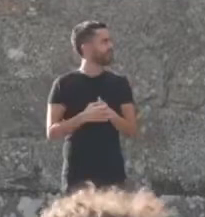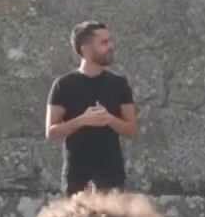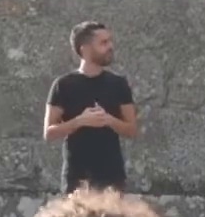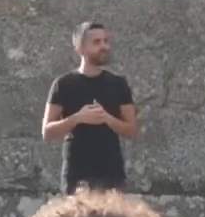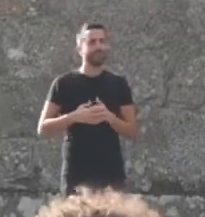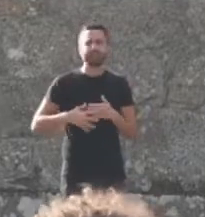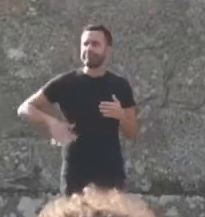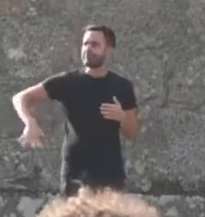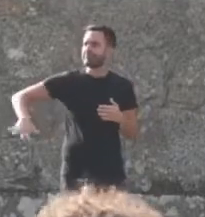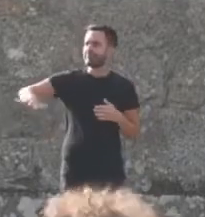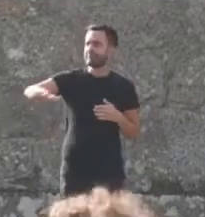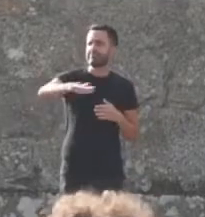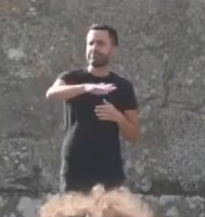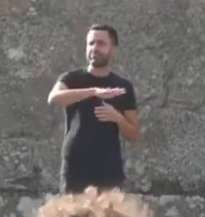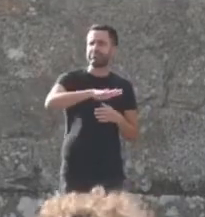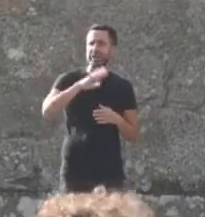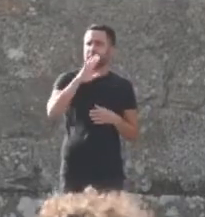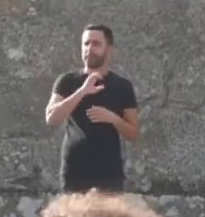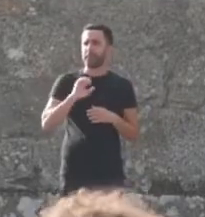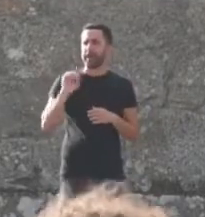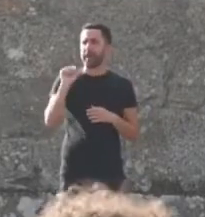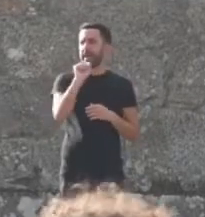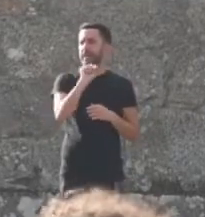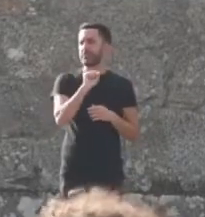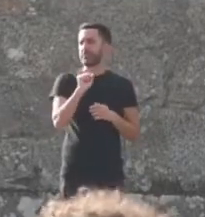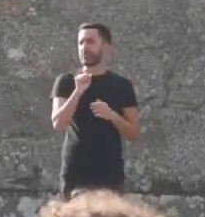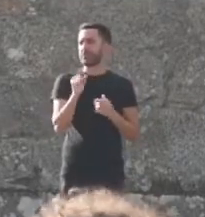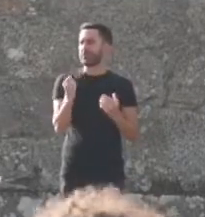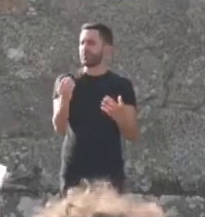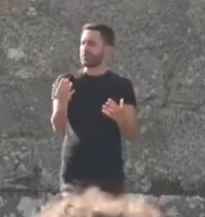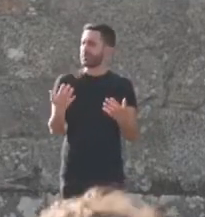neste enclave maravilloso, que a máis nos sopla unha brisiña